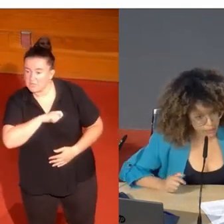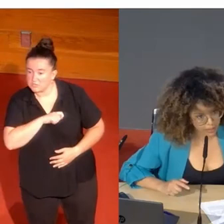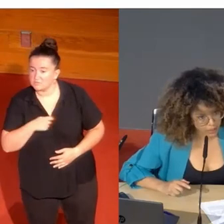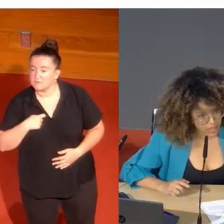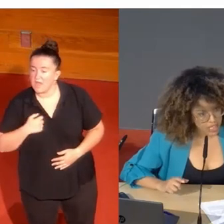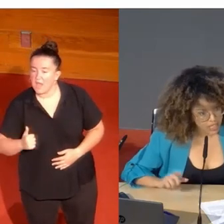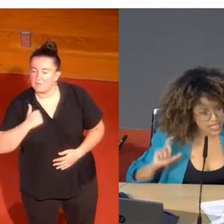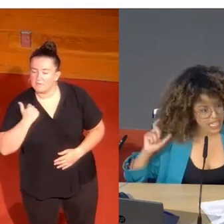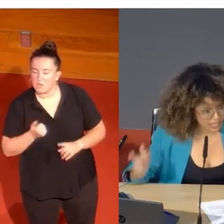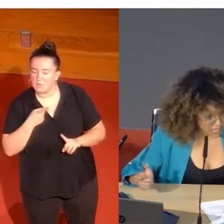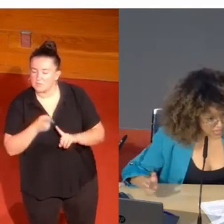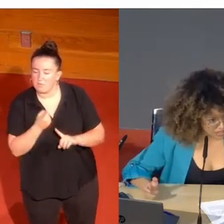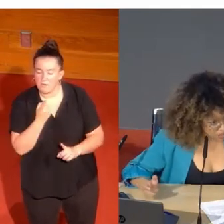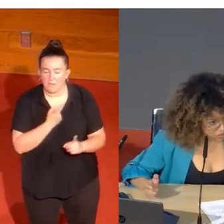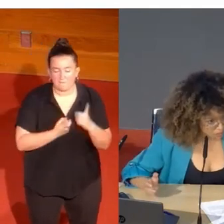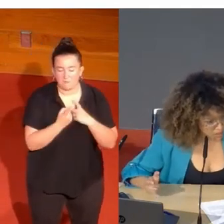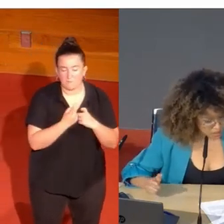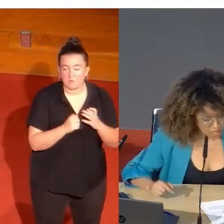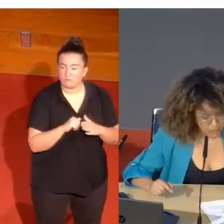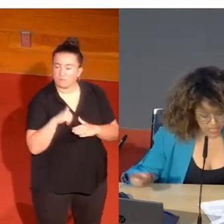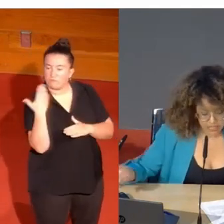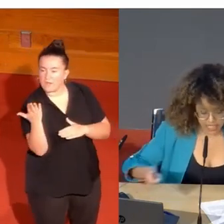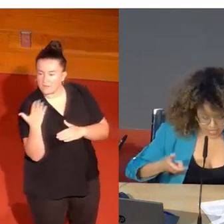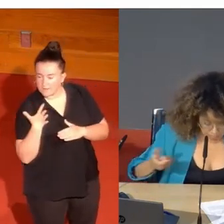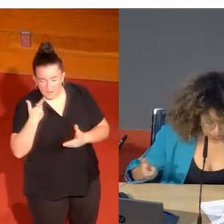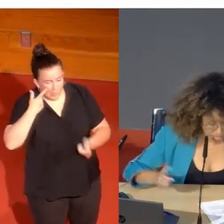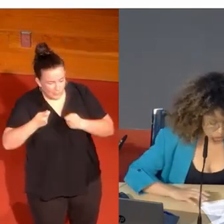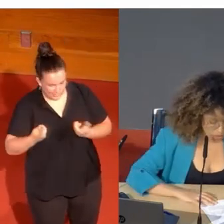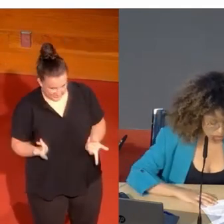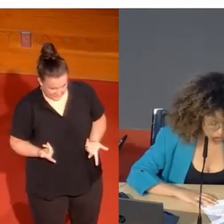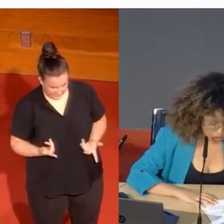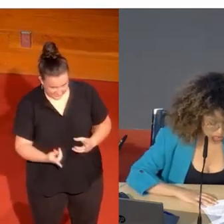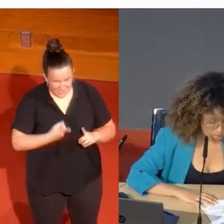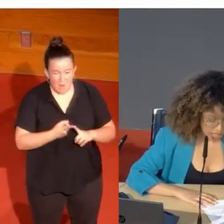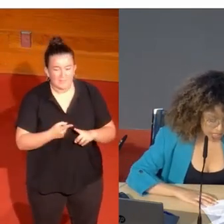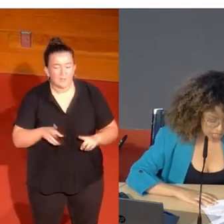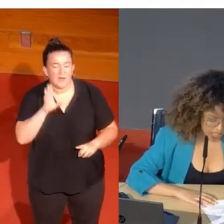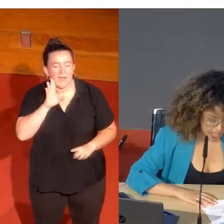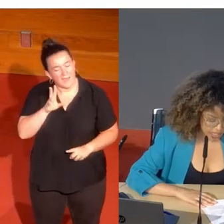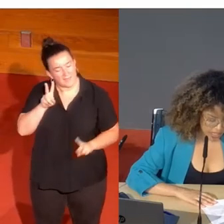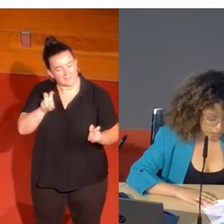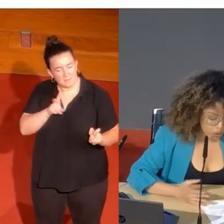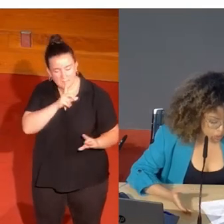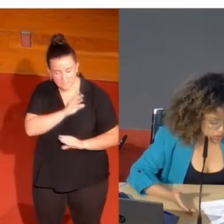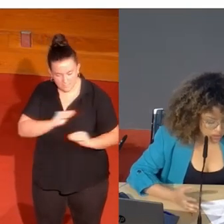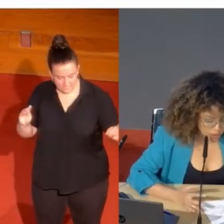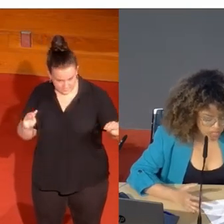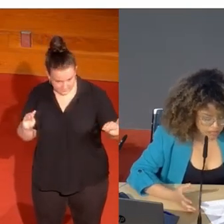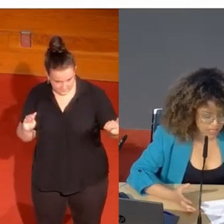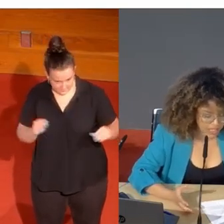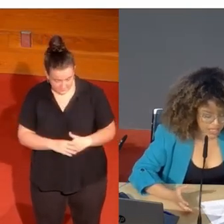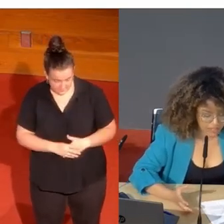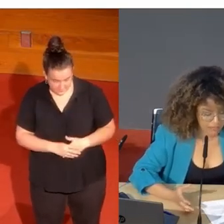esa información que sale al exterior también para intentar silenciar sobre esto y eh y por lo